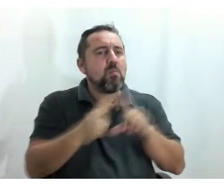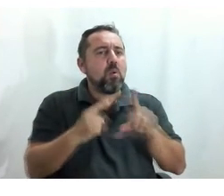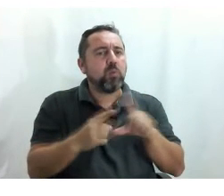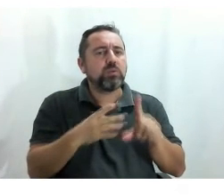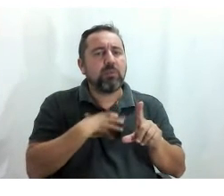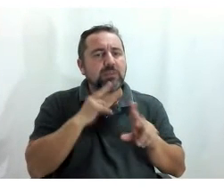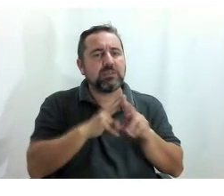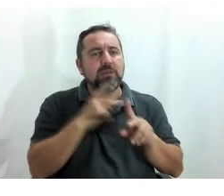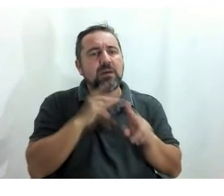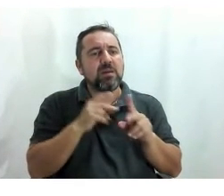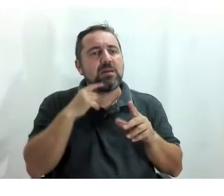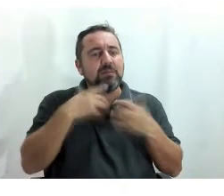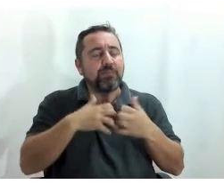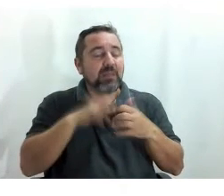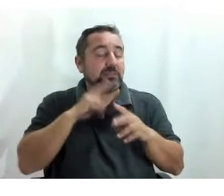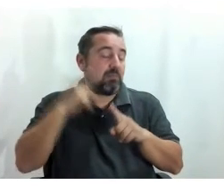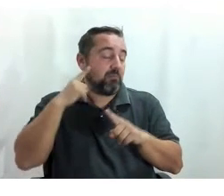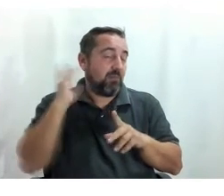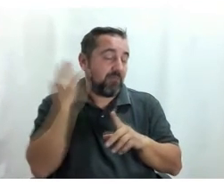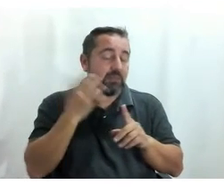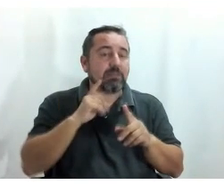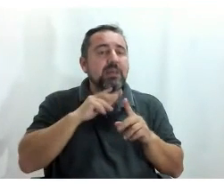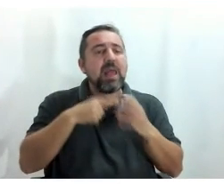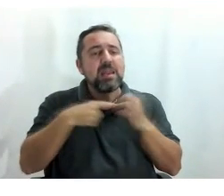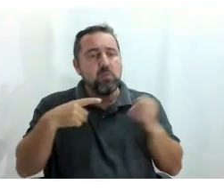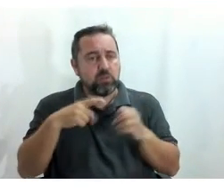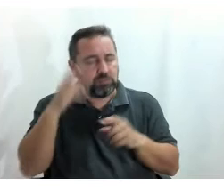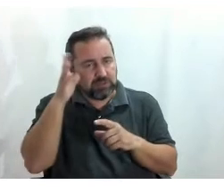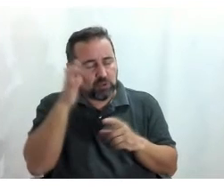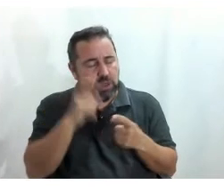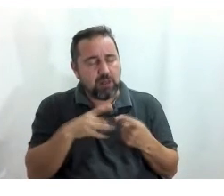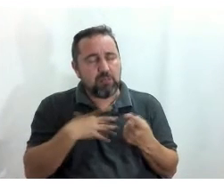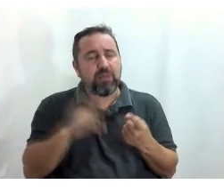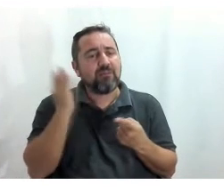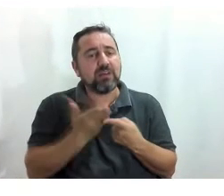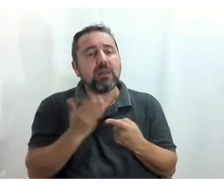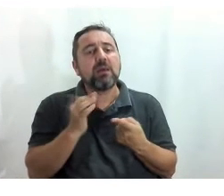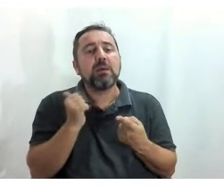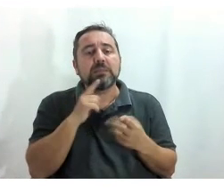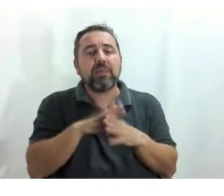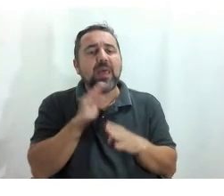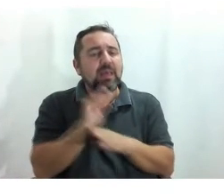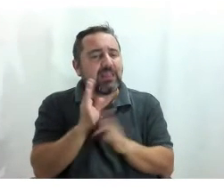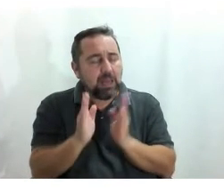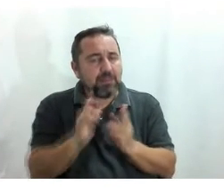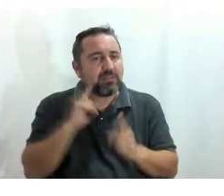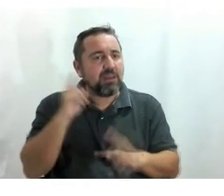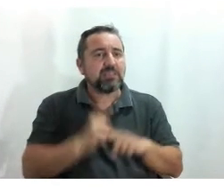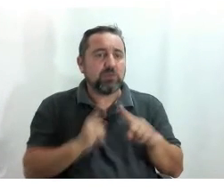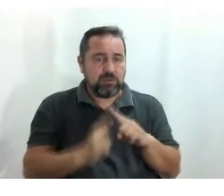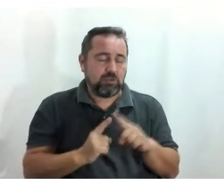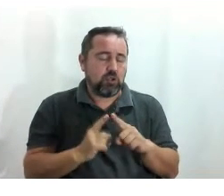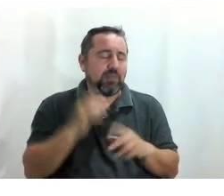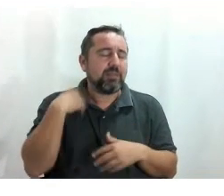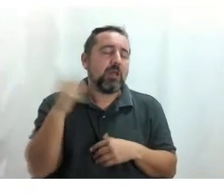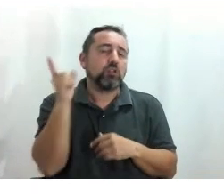de tipo conductivo y de tipo neurosensorial, la que más nos interesa desde el punto de vista de encontrar terapias es la sordera neurosensorial, y